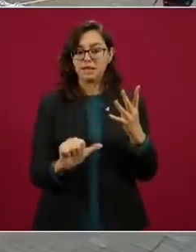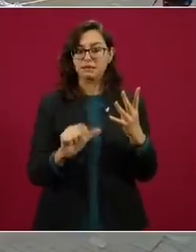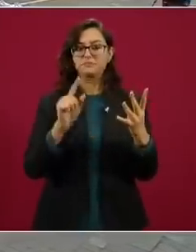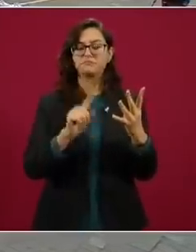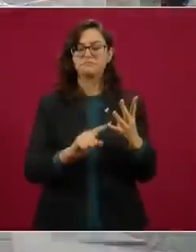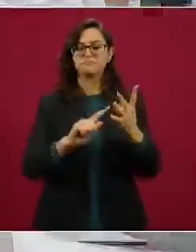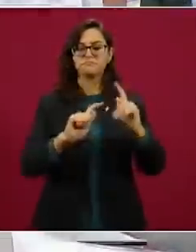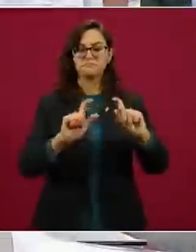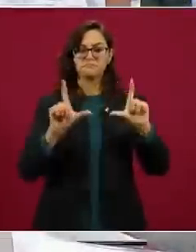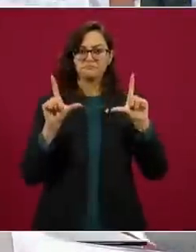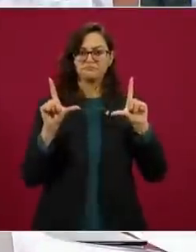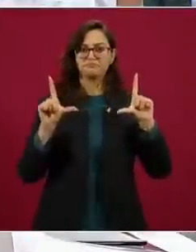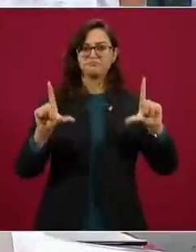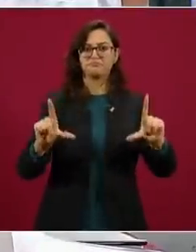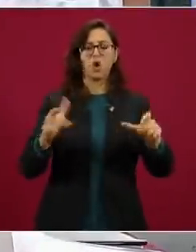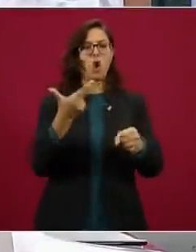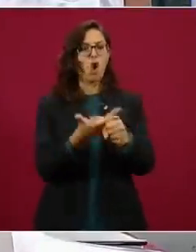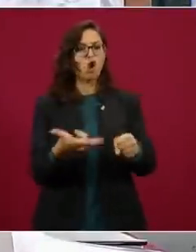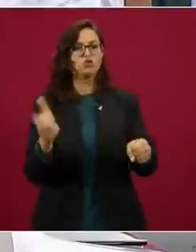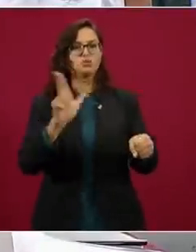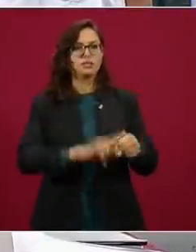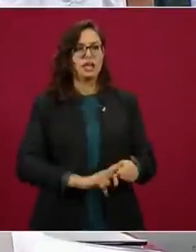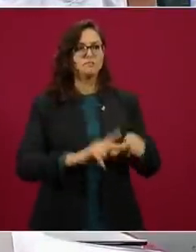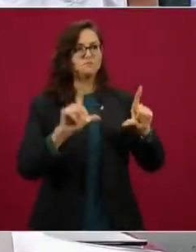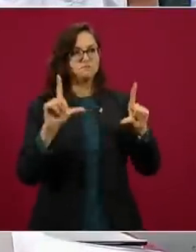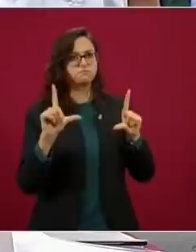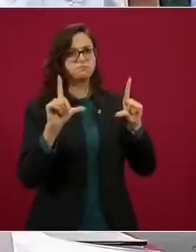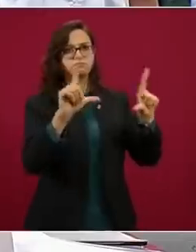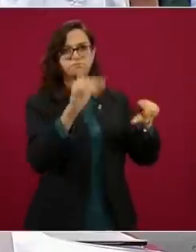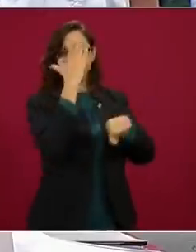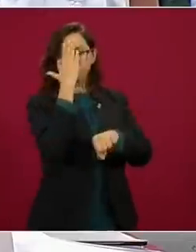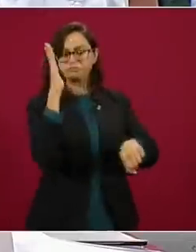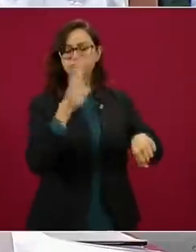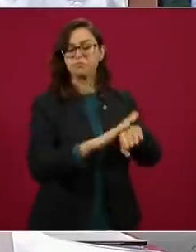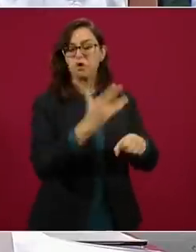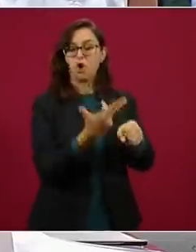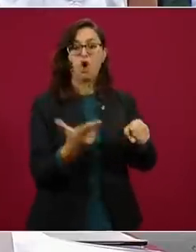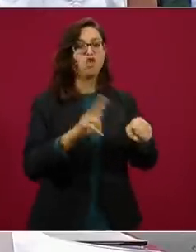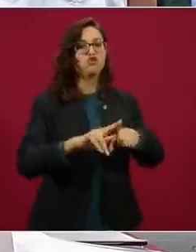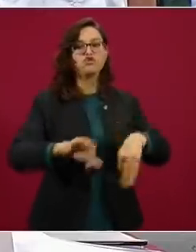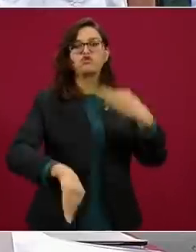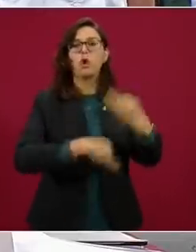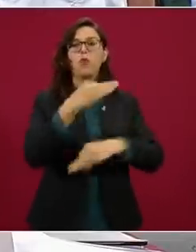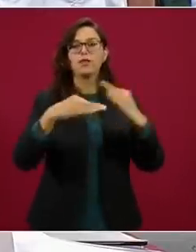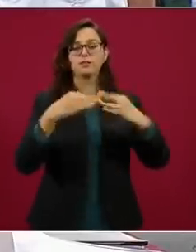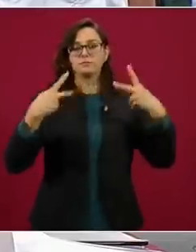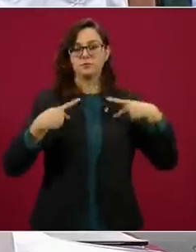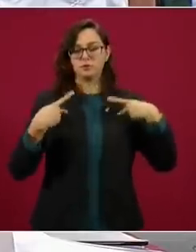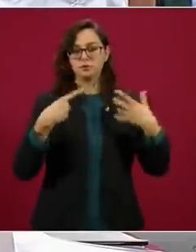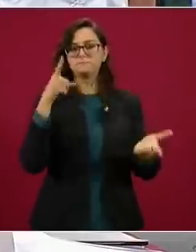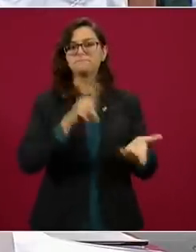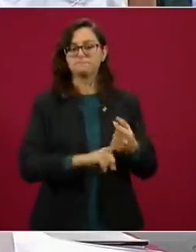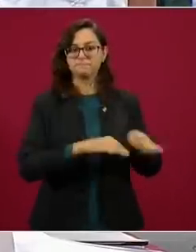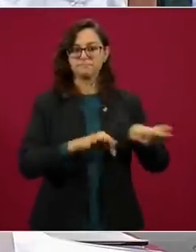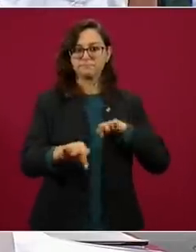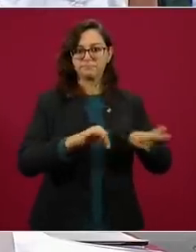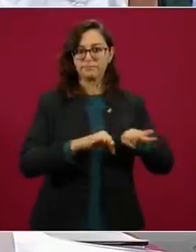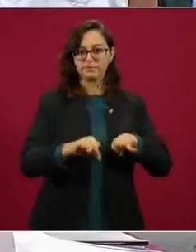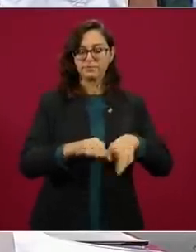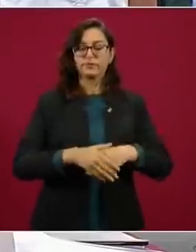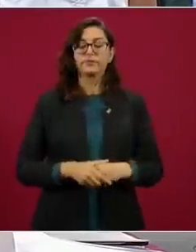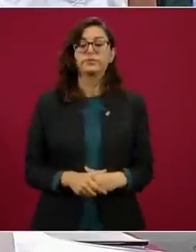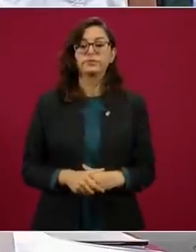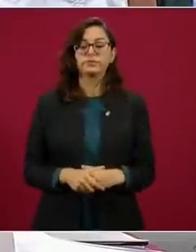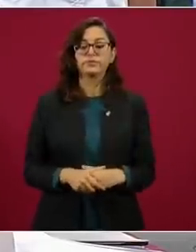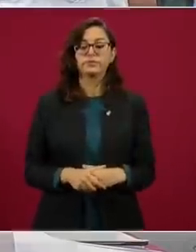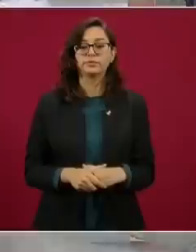simbólica en los hospitales cobit para reconocer a todo el personal de salud que elabora en ellos la